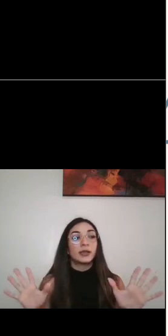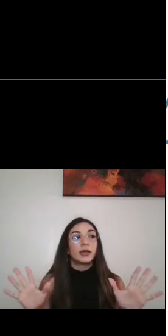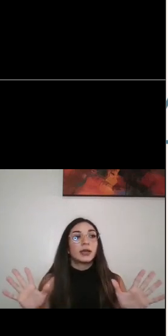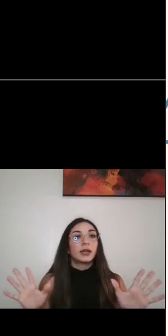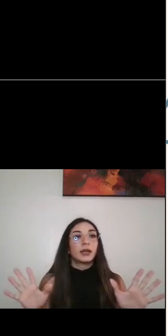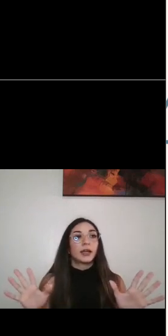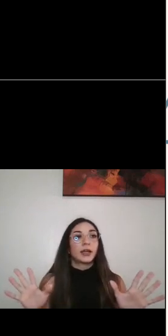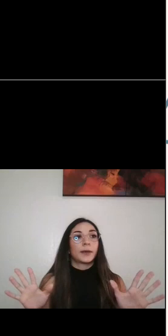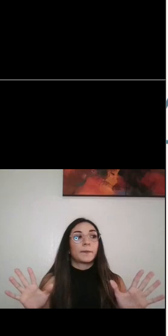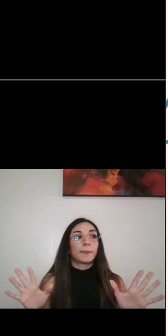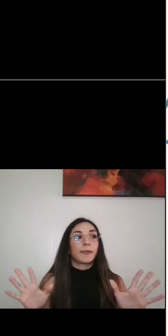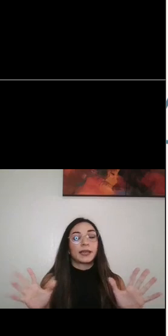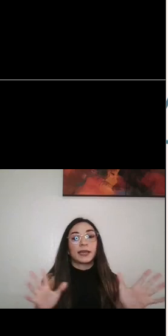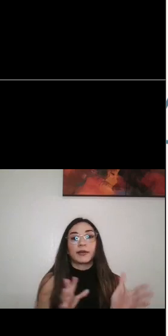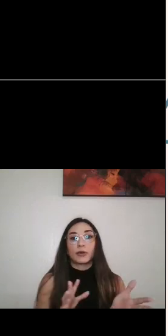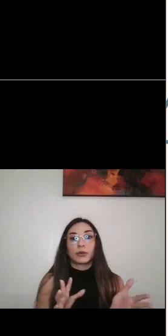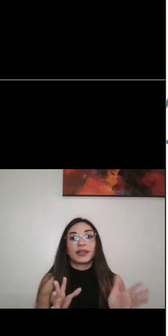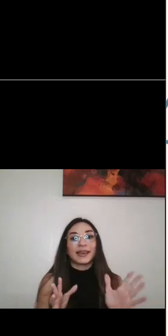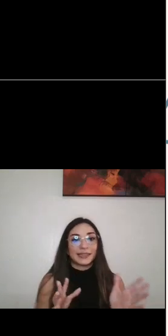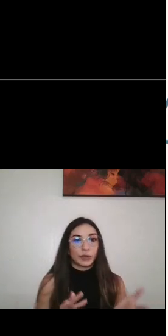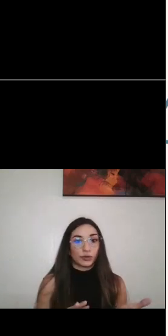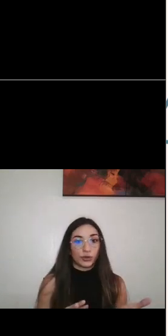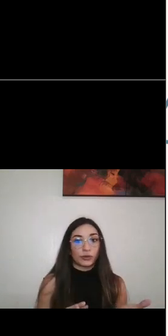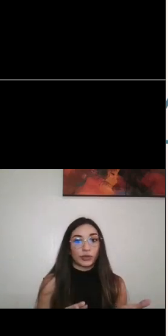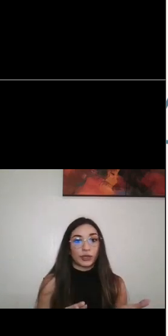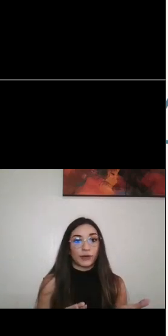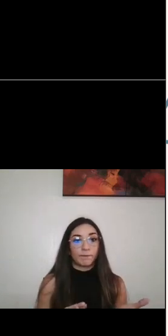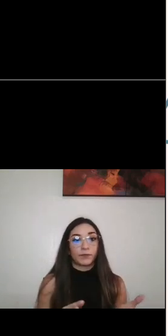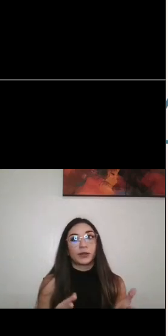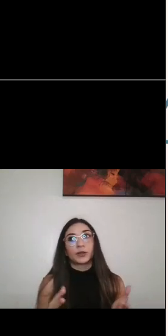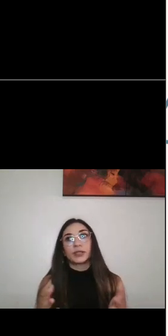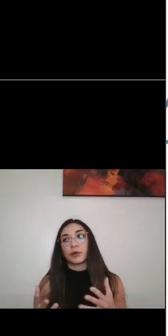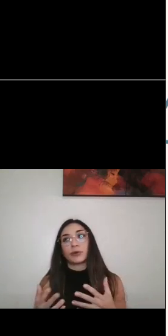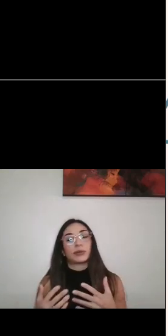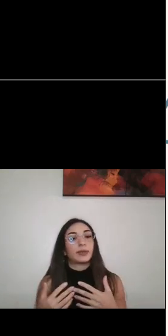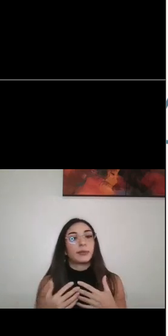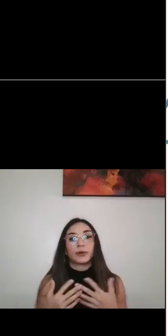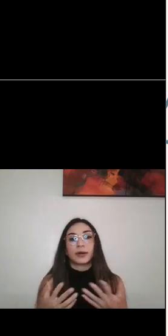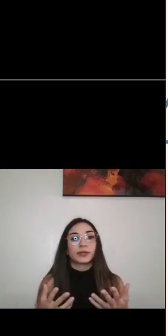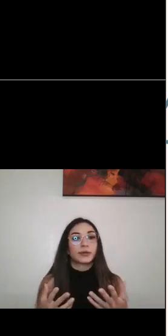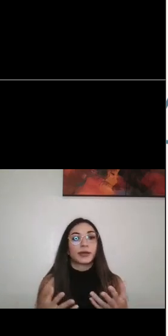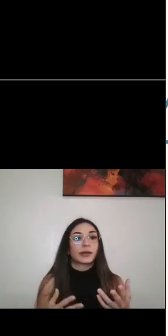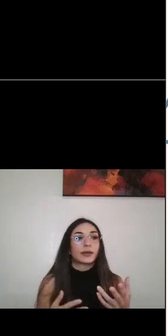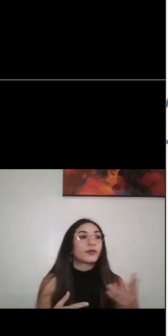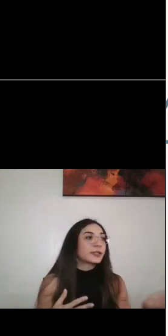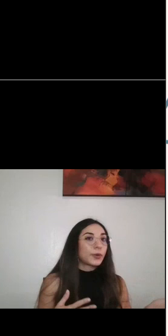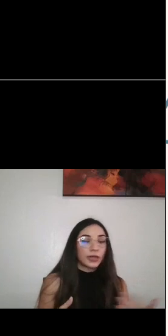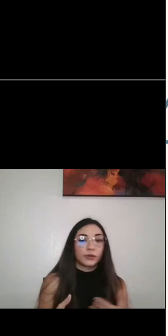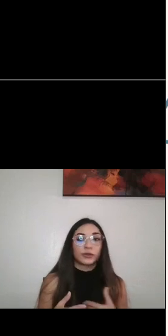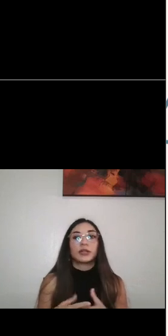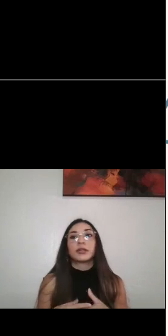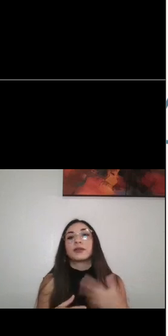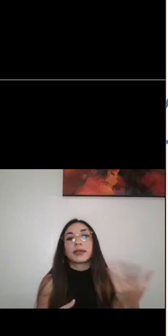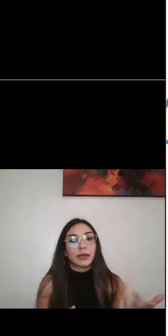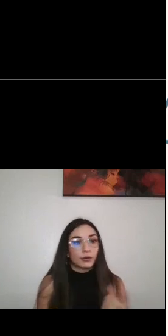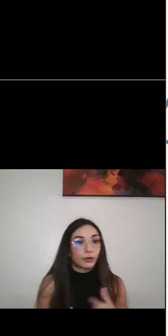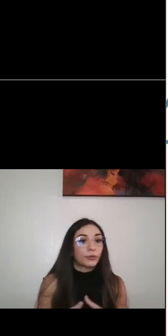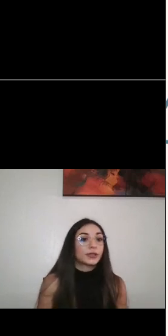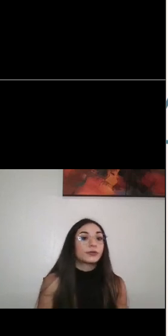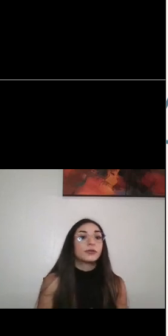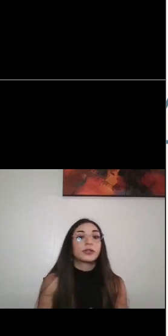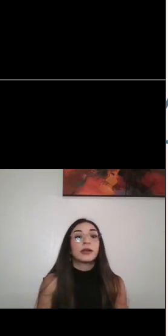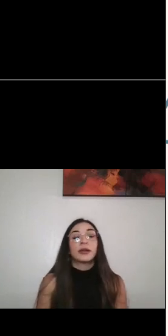alerta y que tienen que ver con la disminución auditiva. Entonces, bueno, típico caso que no responde los sonidos, que le hablo